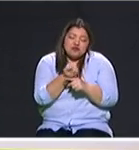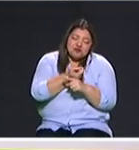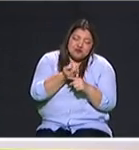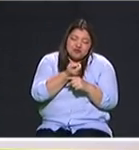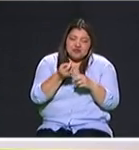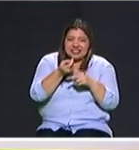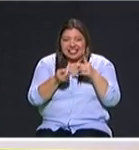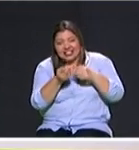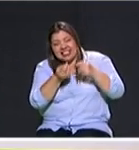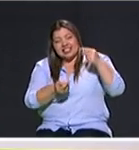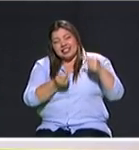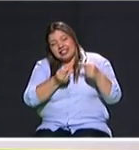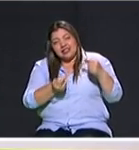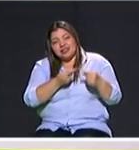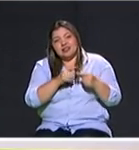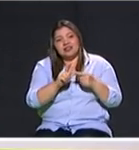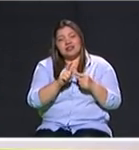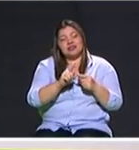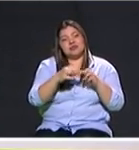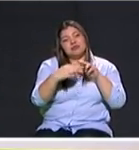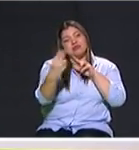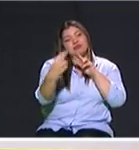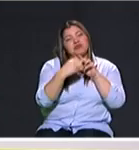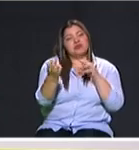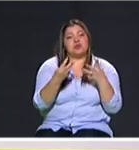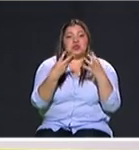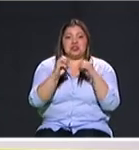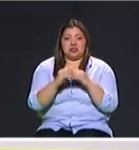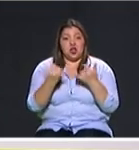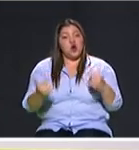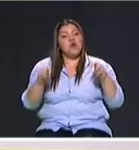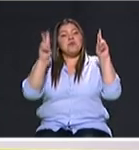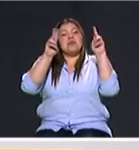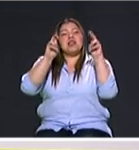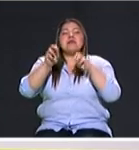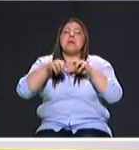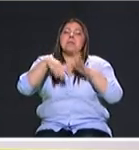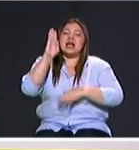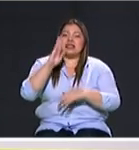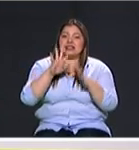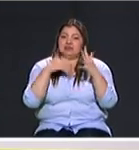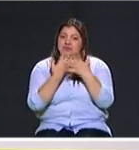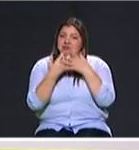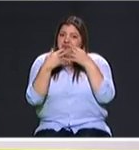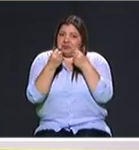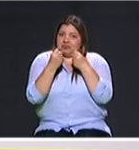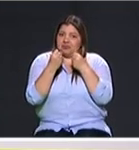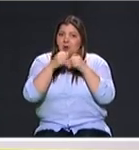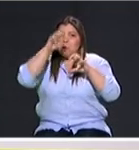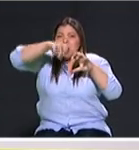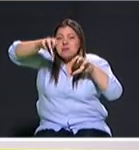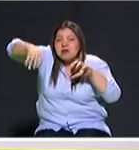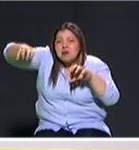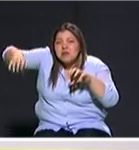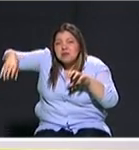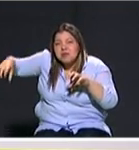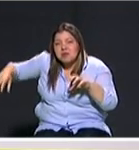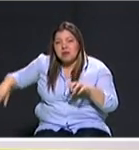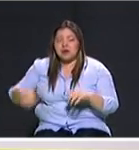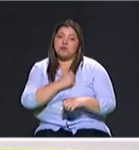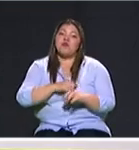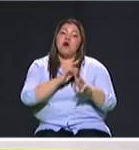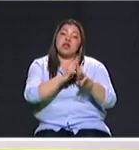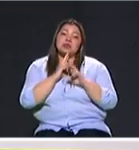en este caso nos vamos entonces con más cárceles comenzamos entonces la respuesta así la respuesta de un minuto y la empezamos